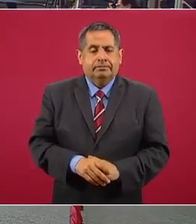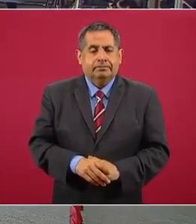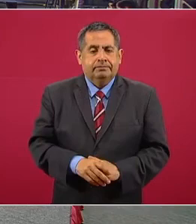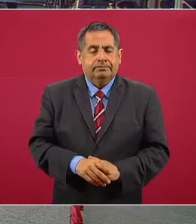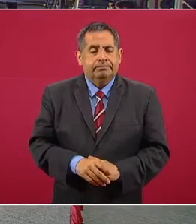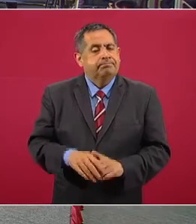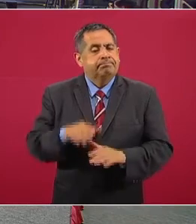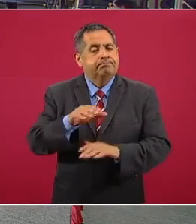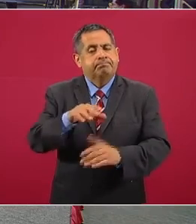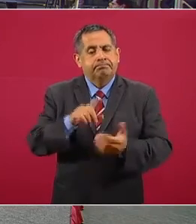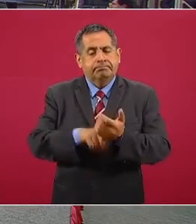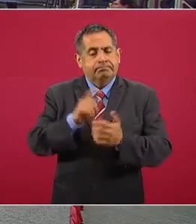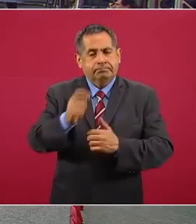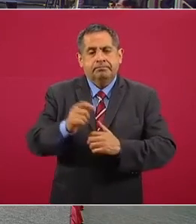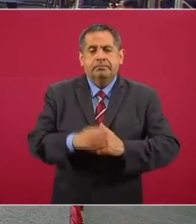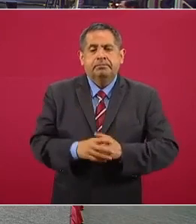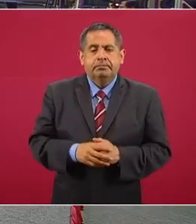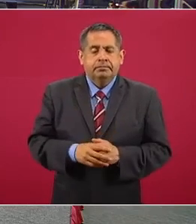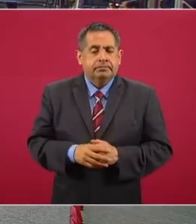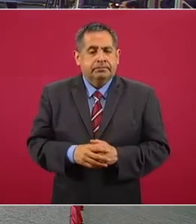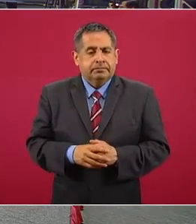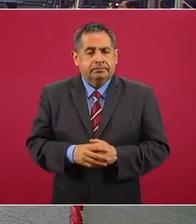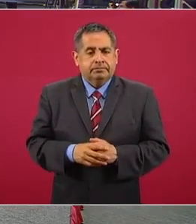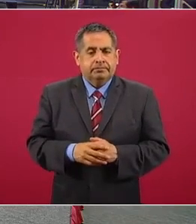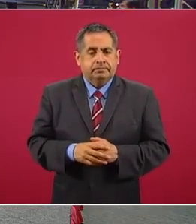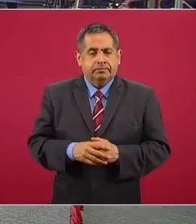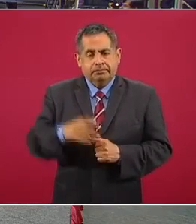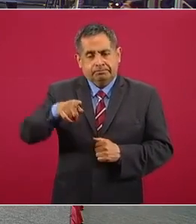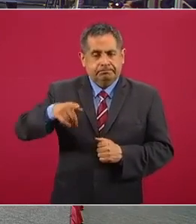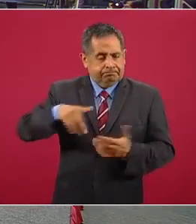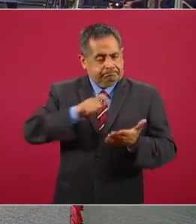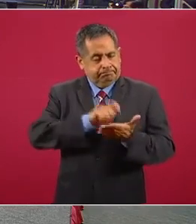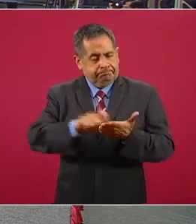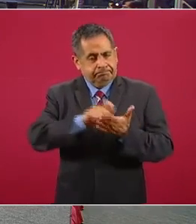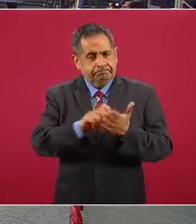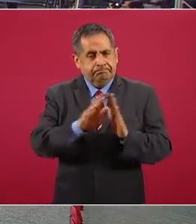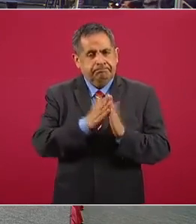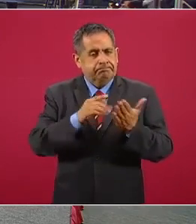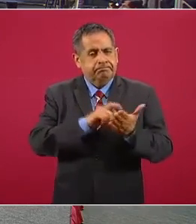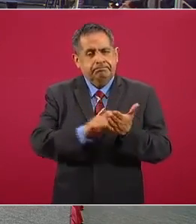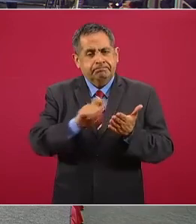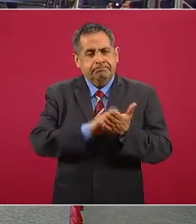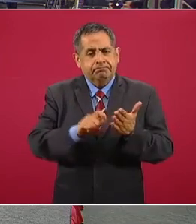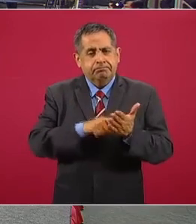Acerca de lo que escribió